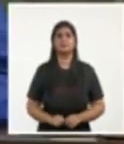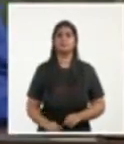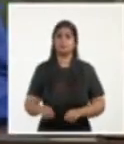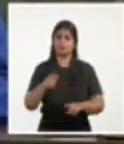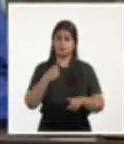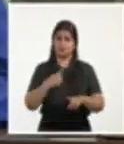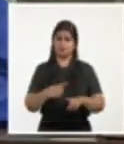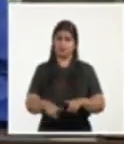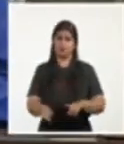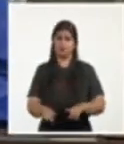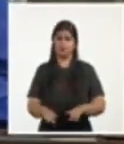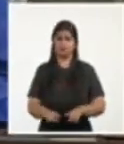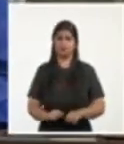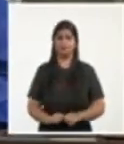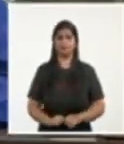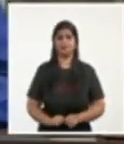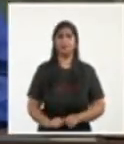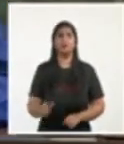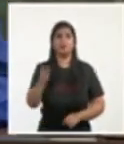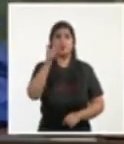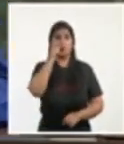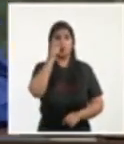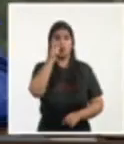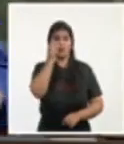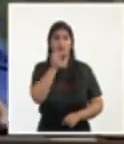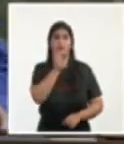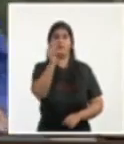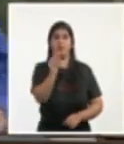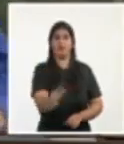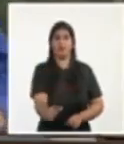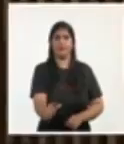Armando Fernández Salazar de la Agencia Cubana de Noticias.